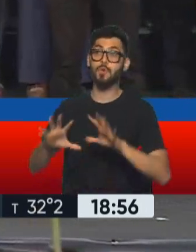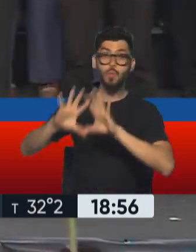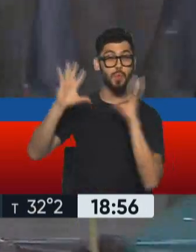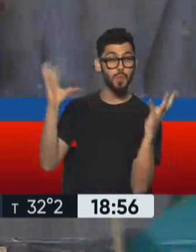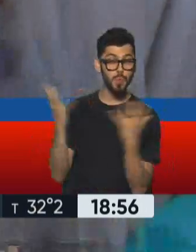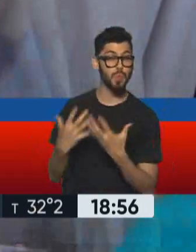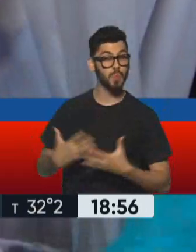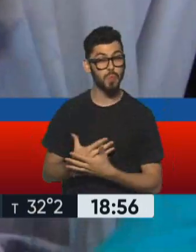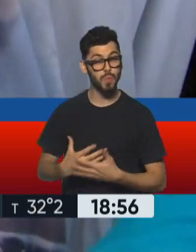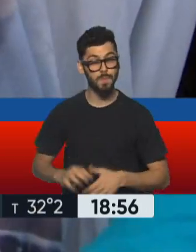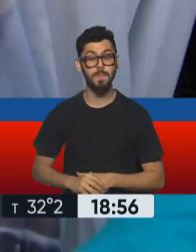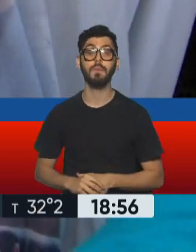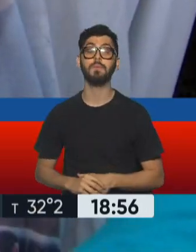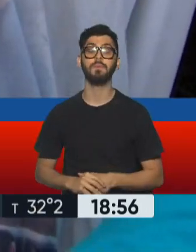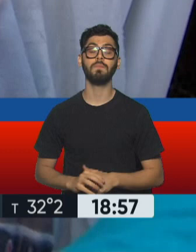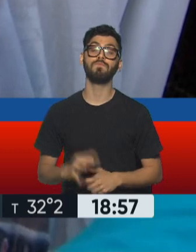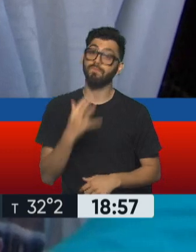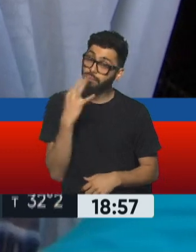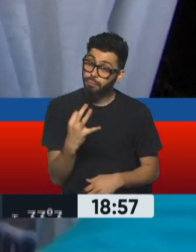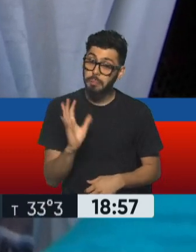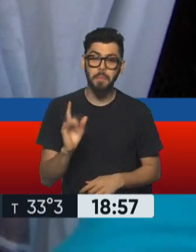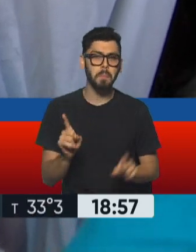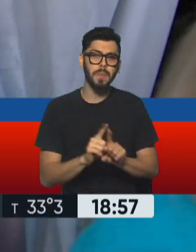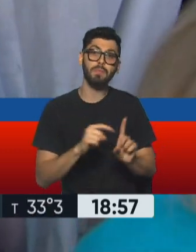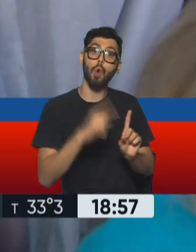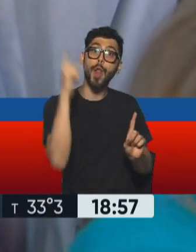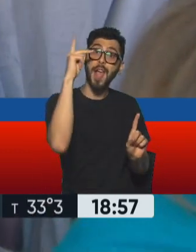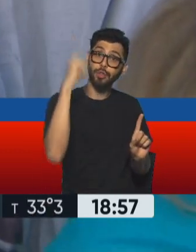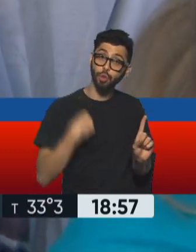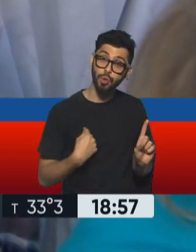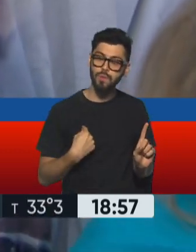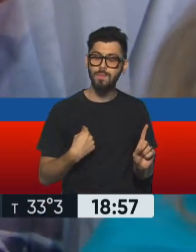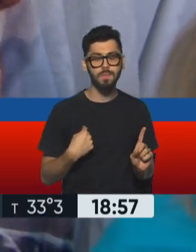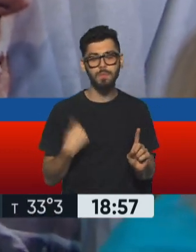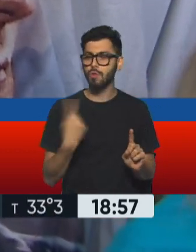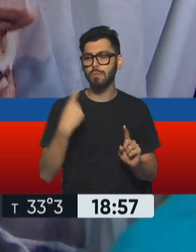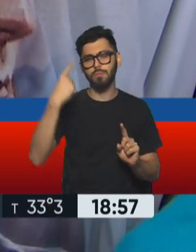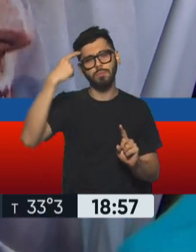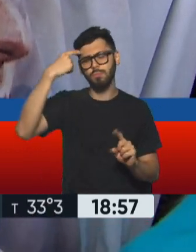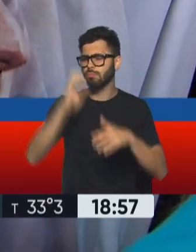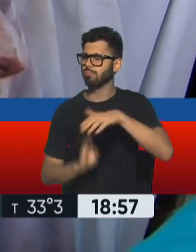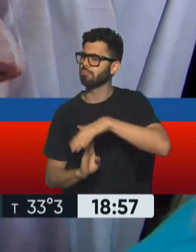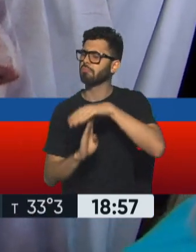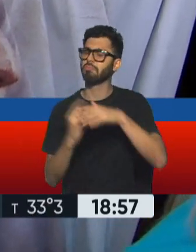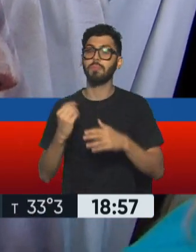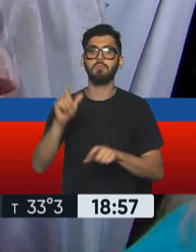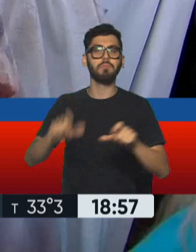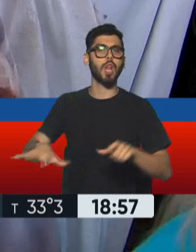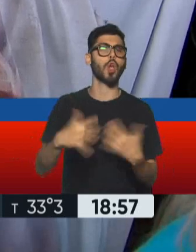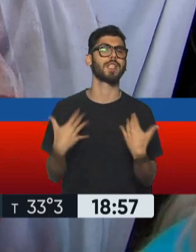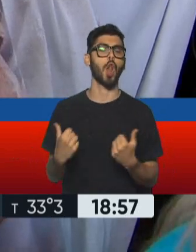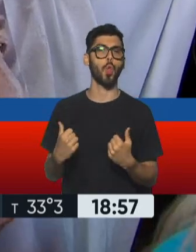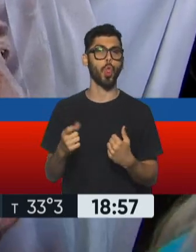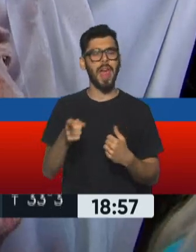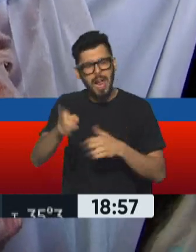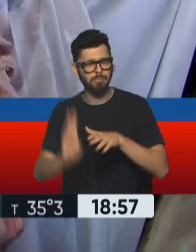Y la verdad es que, como hacía Néstor, lo único que privilegiamos fue la salud de la gente. Fue cuidar